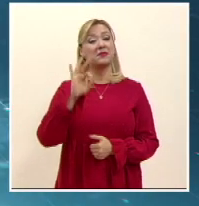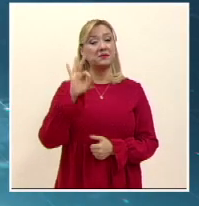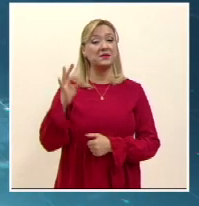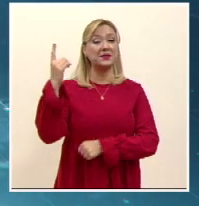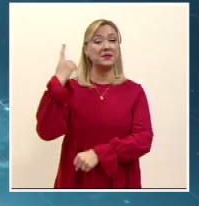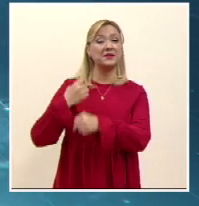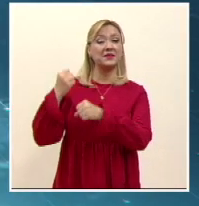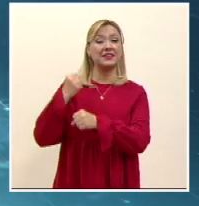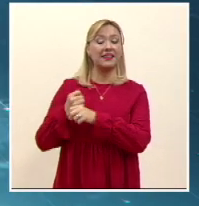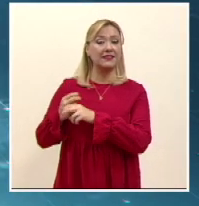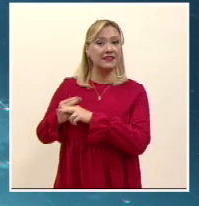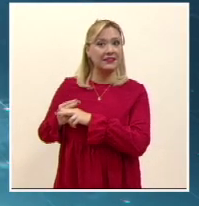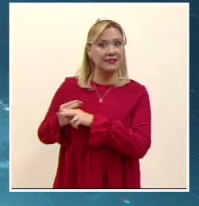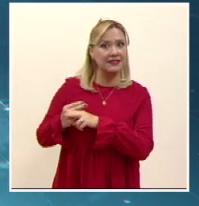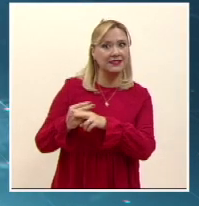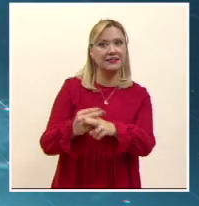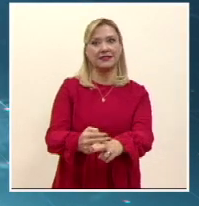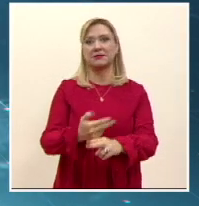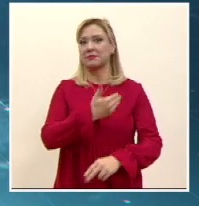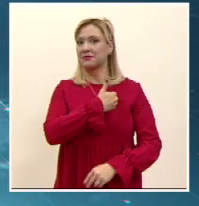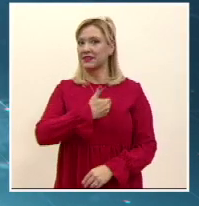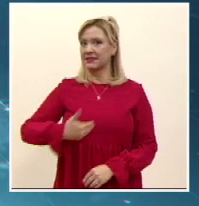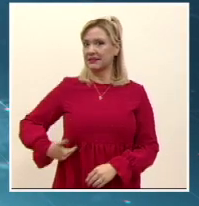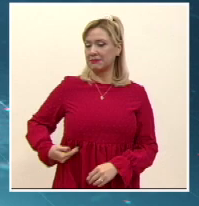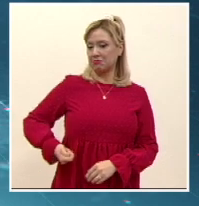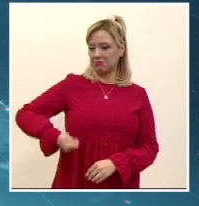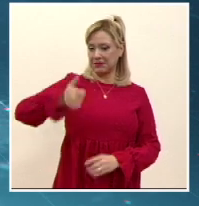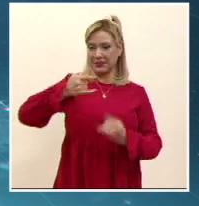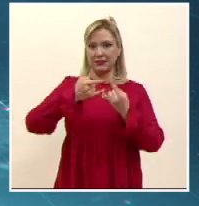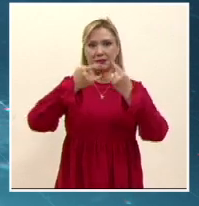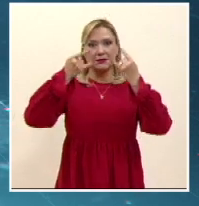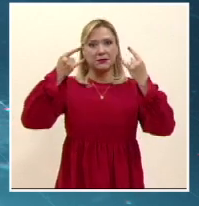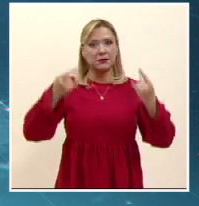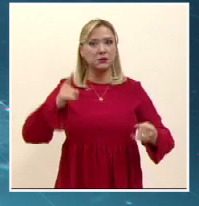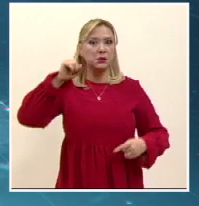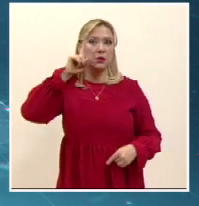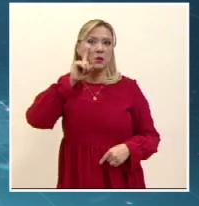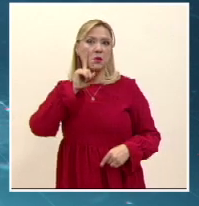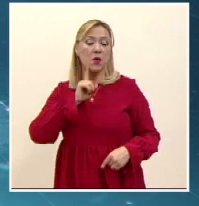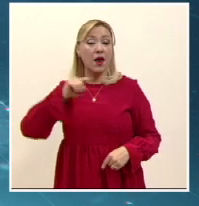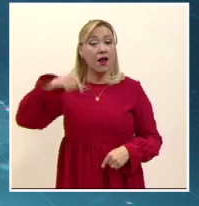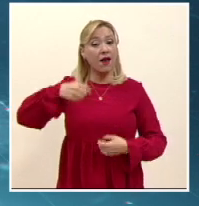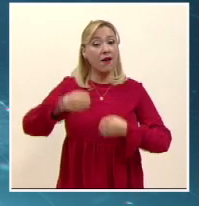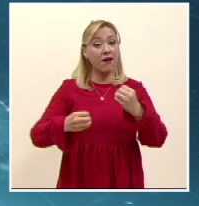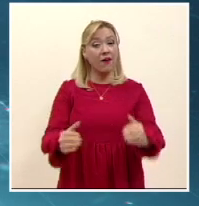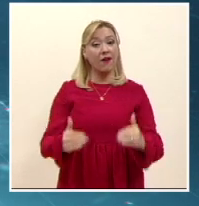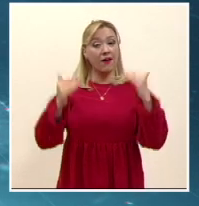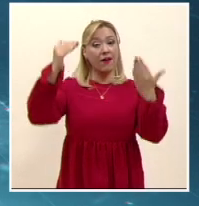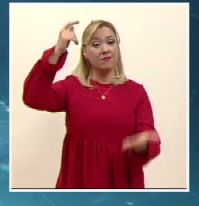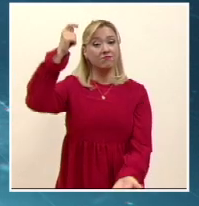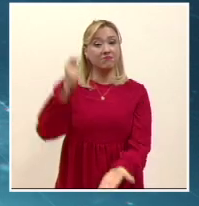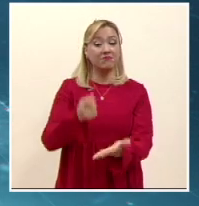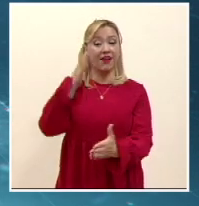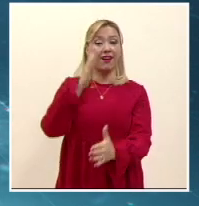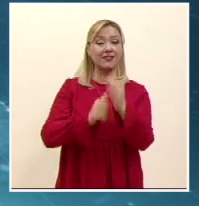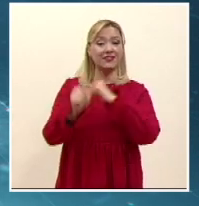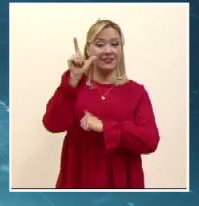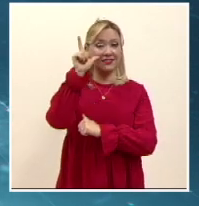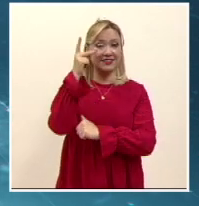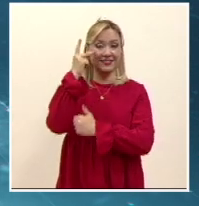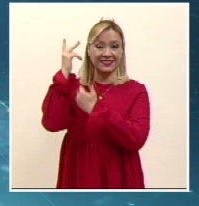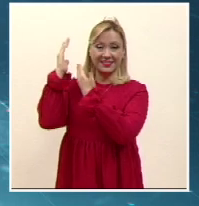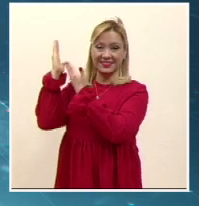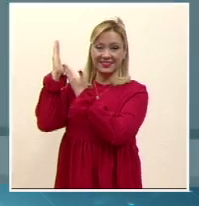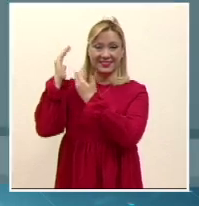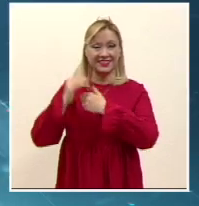Se cumplió un año de que la ministra Norma Lucía Piña se convirtió en la primera mujer en presidir el Tribunal Constitucional